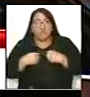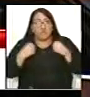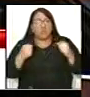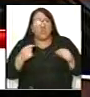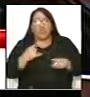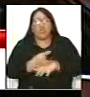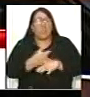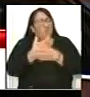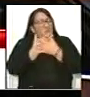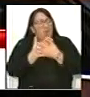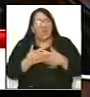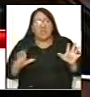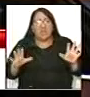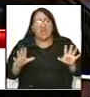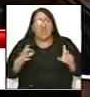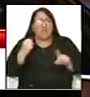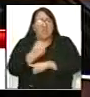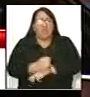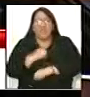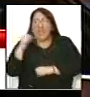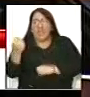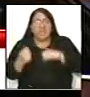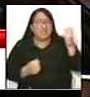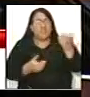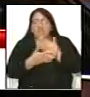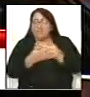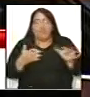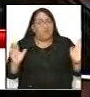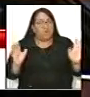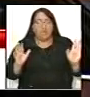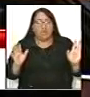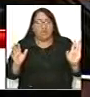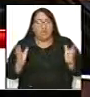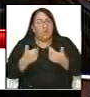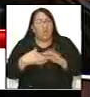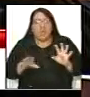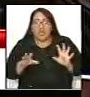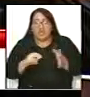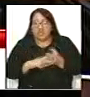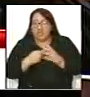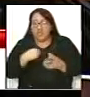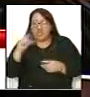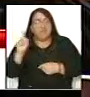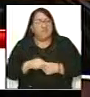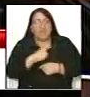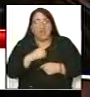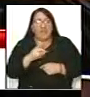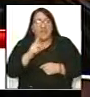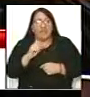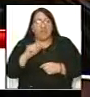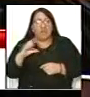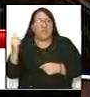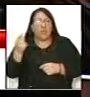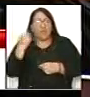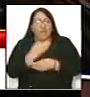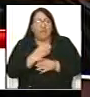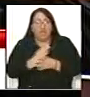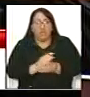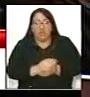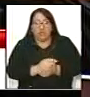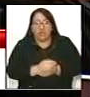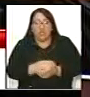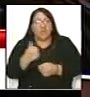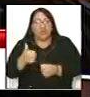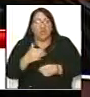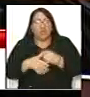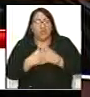contra cualquier clase de dictadura, de derecha o de izquierda. Cualquier clase de dictadura es mala. La democracia es el único sistema que es